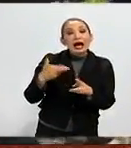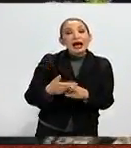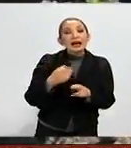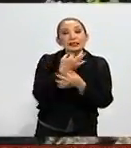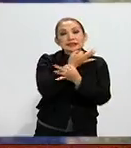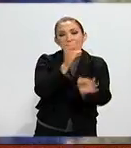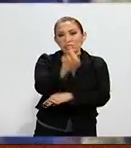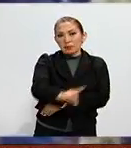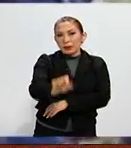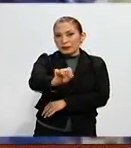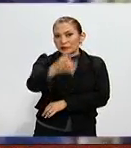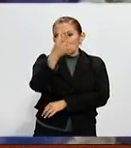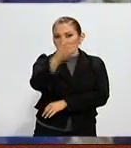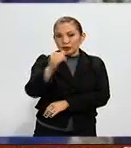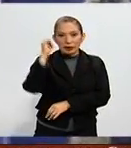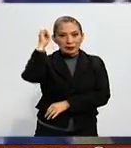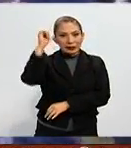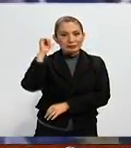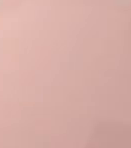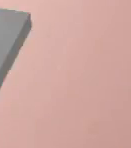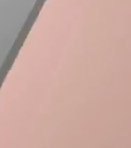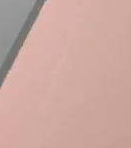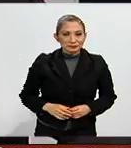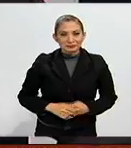conocer el domingo 24 de abril.